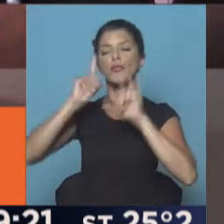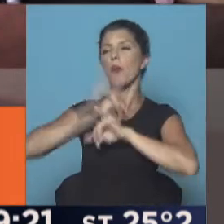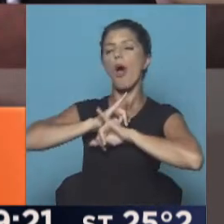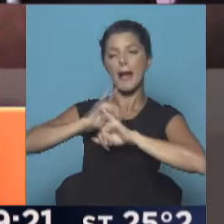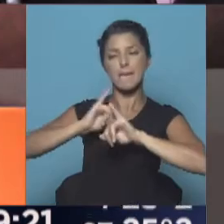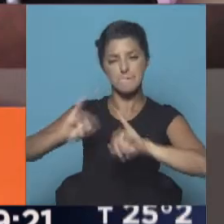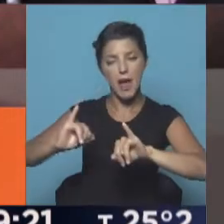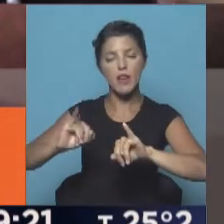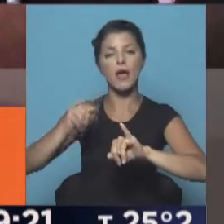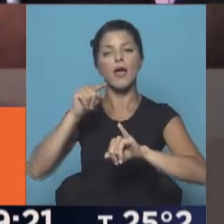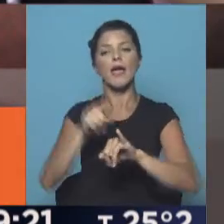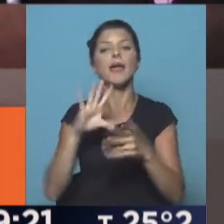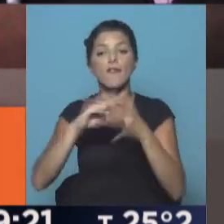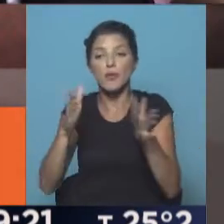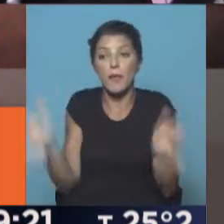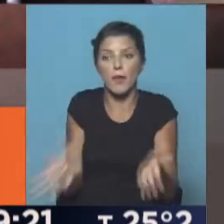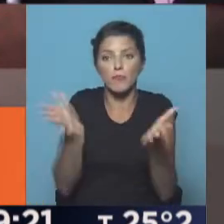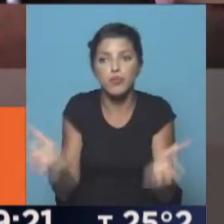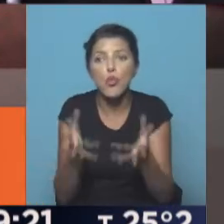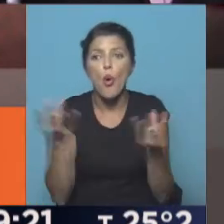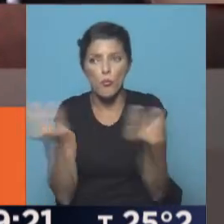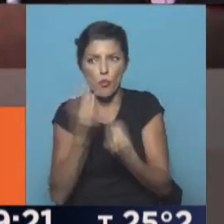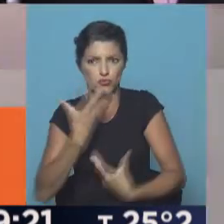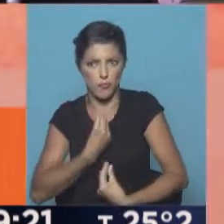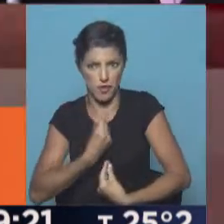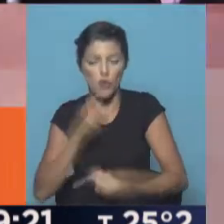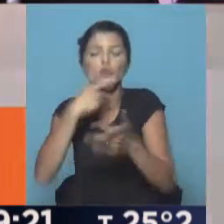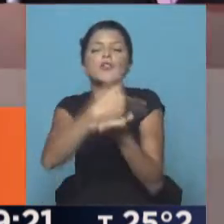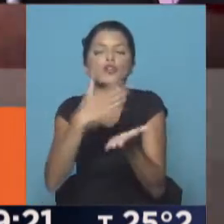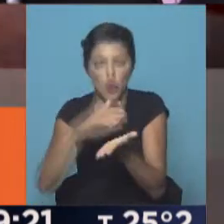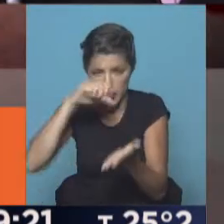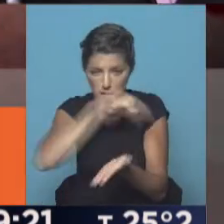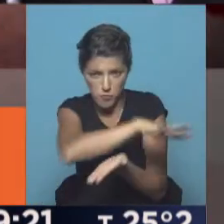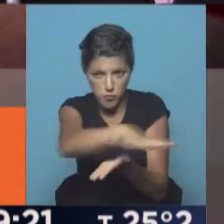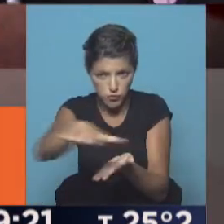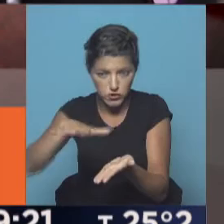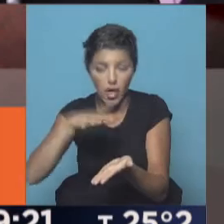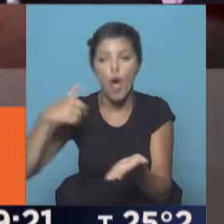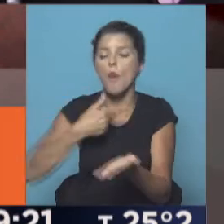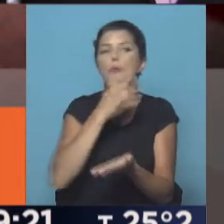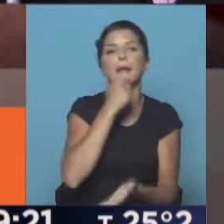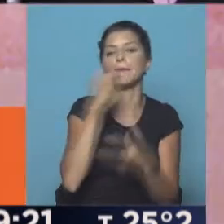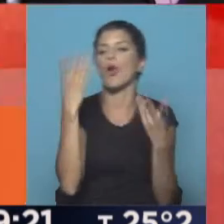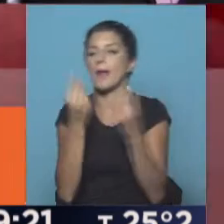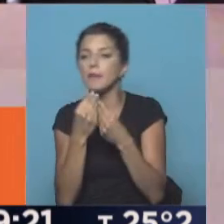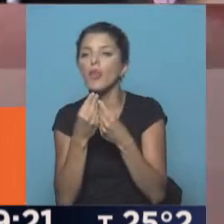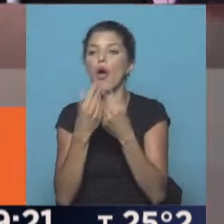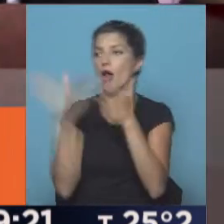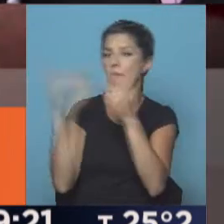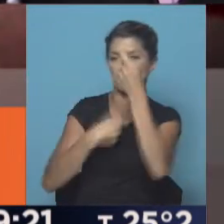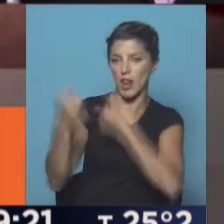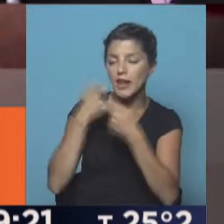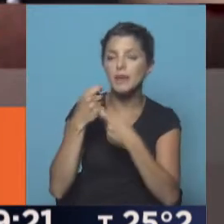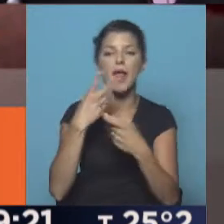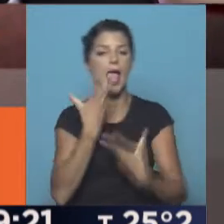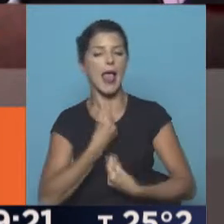alentar los temores más raigales de una parte de la población, los temores a la globalización, los temores a la inmigración, los